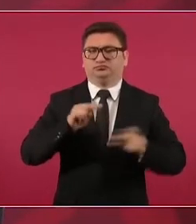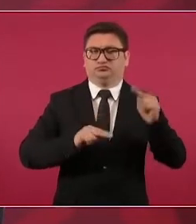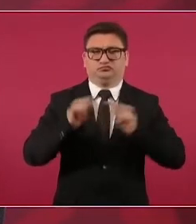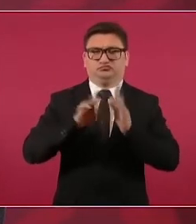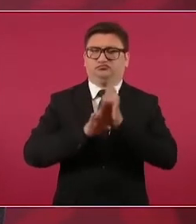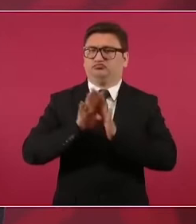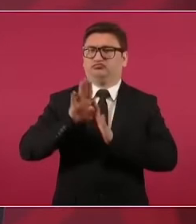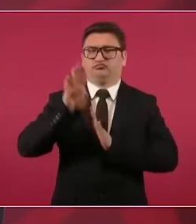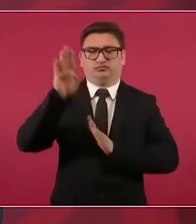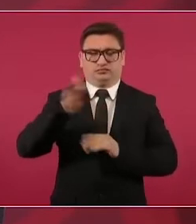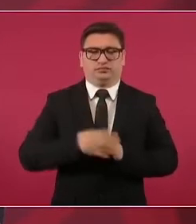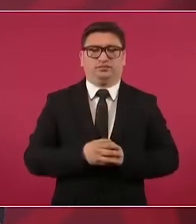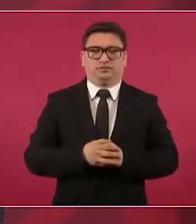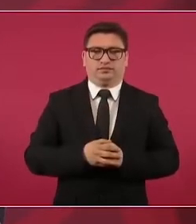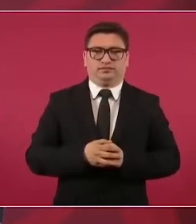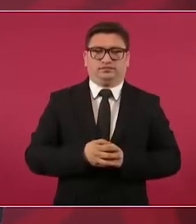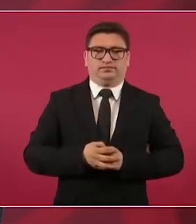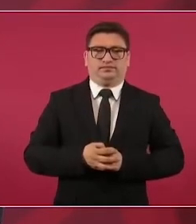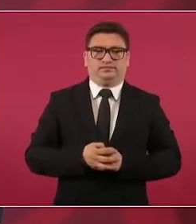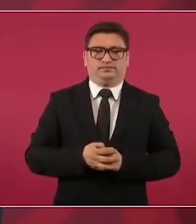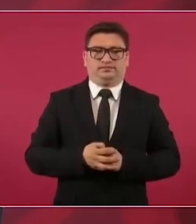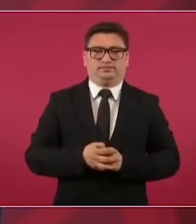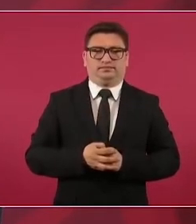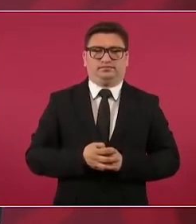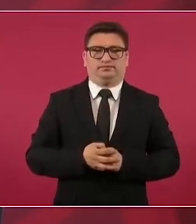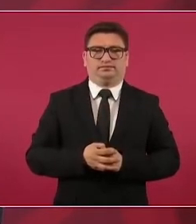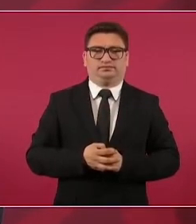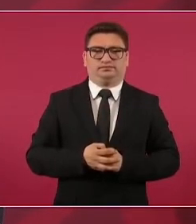con más cercanía